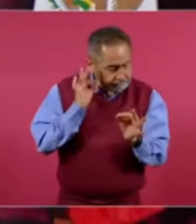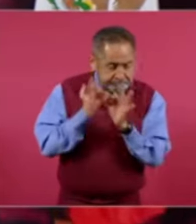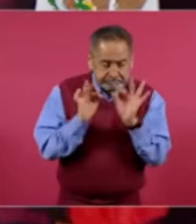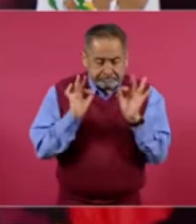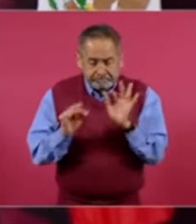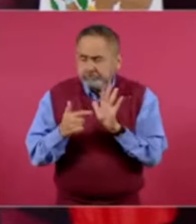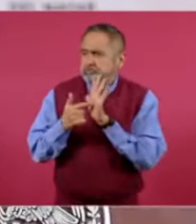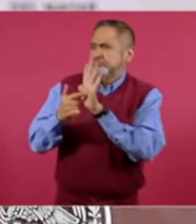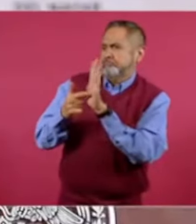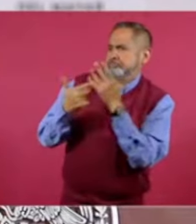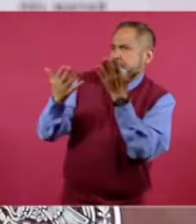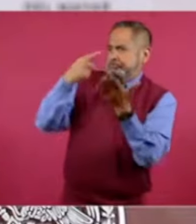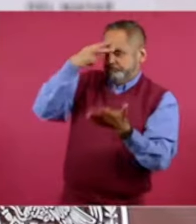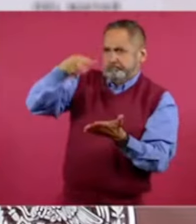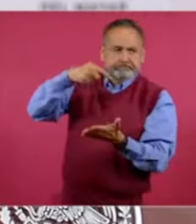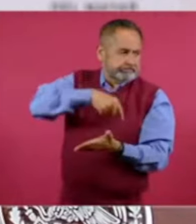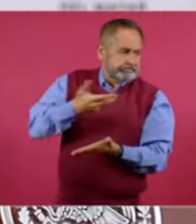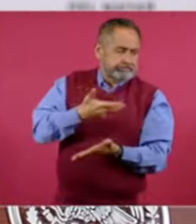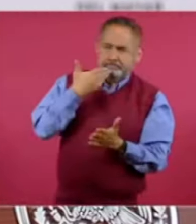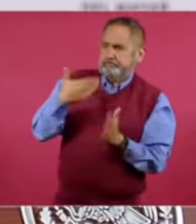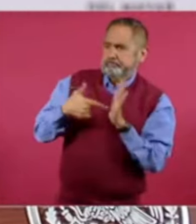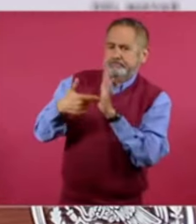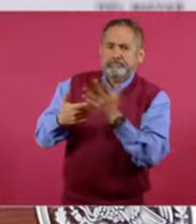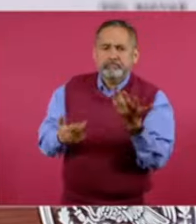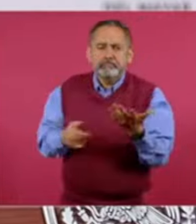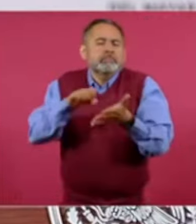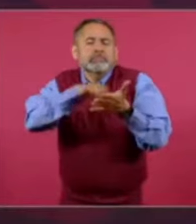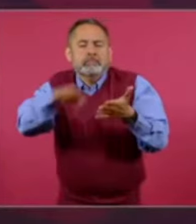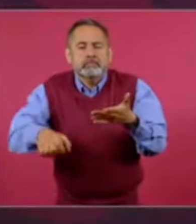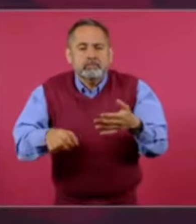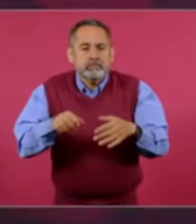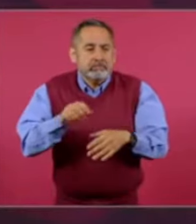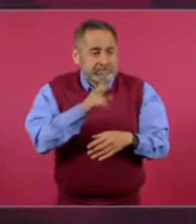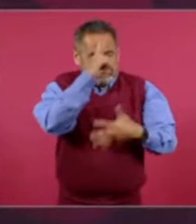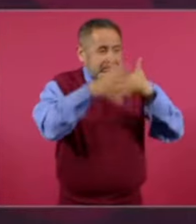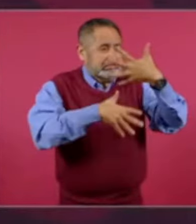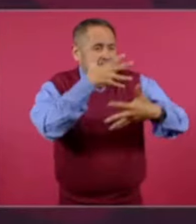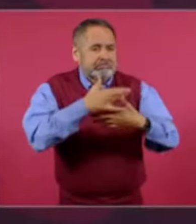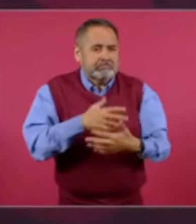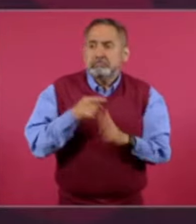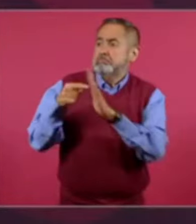Si estamos bien en México, si hay justicia en México,